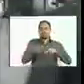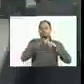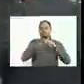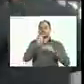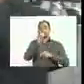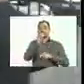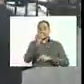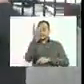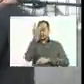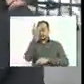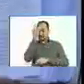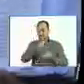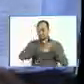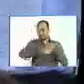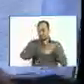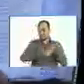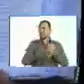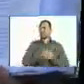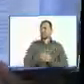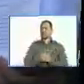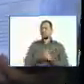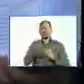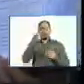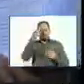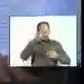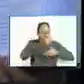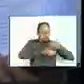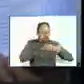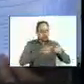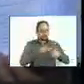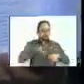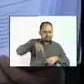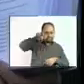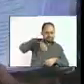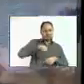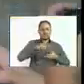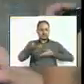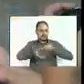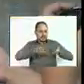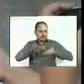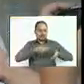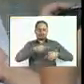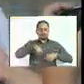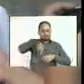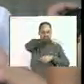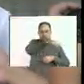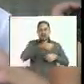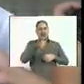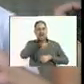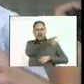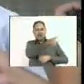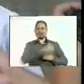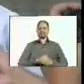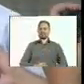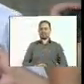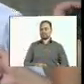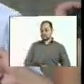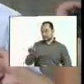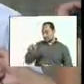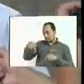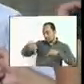60 centavos de dólar, de acuerdo a los gastos, recorridos y el servicio brindado por cada ruta. Hoy por hoy,